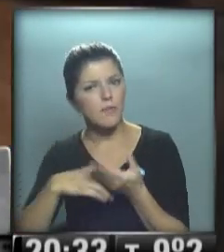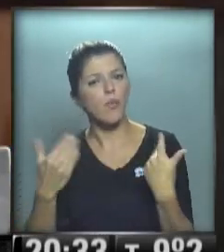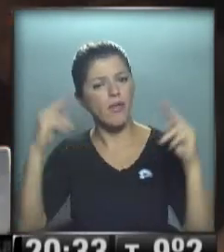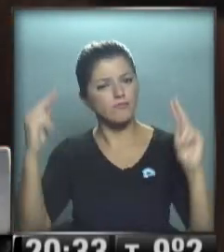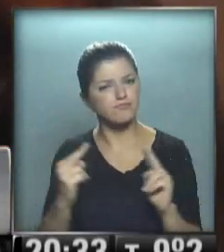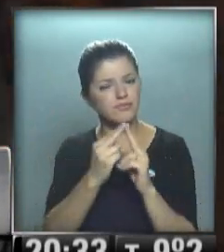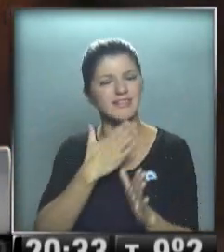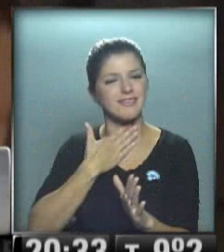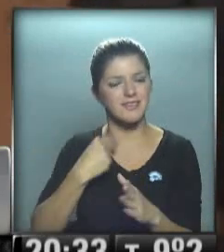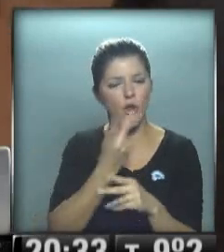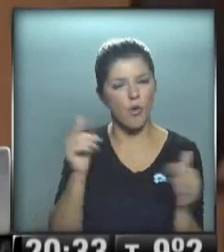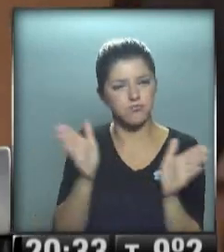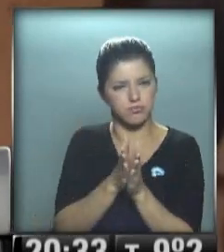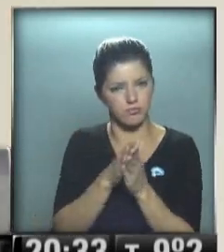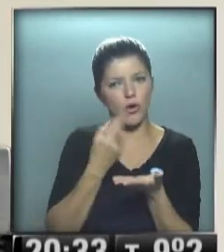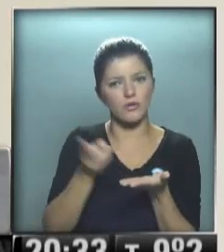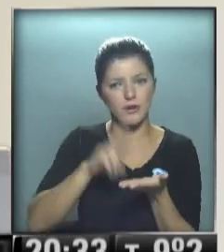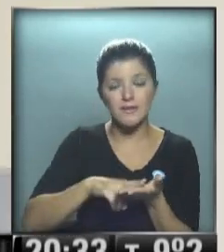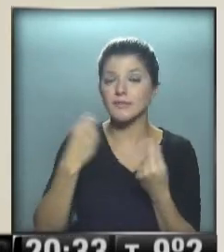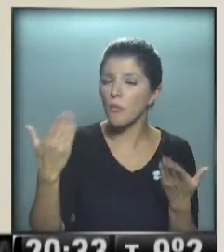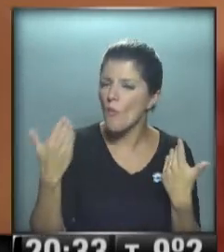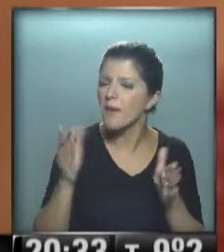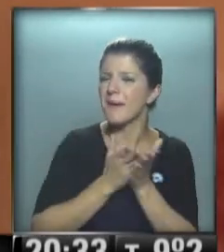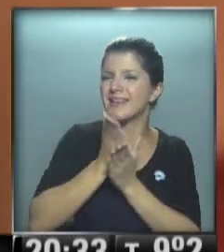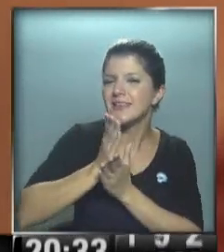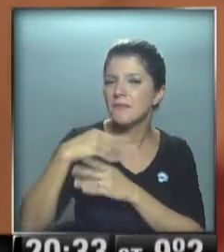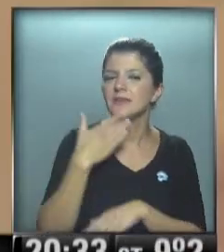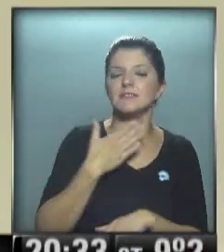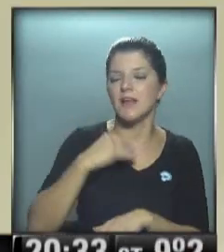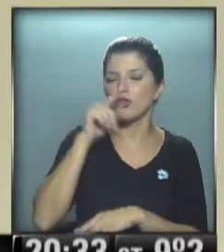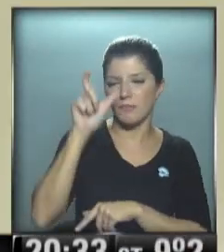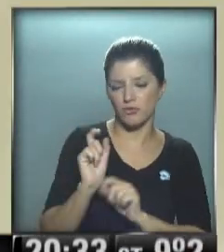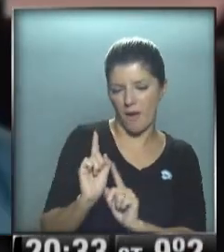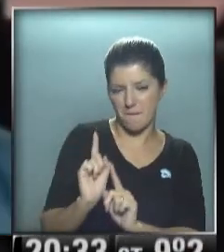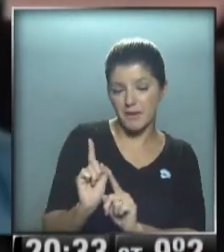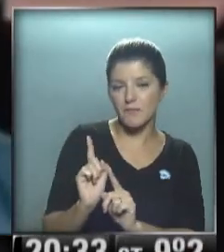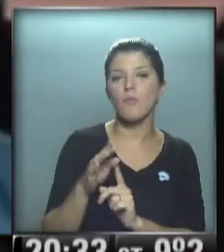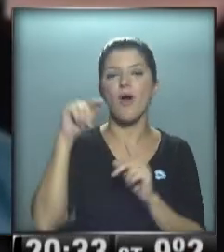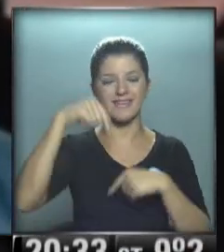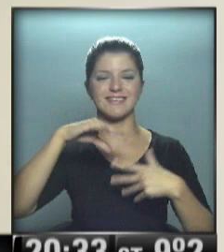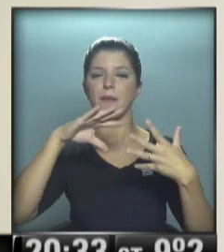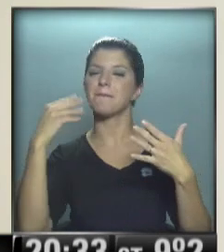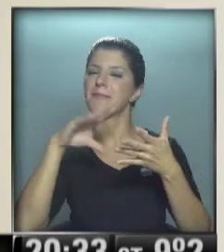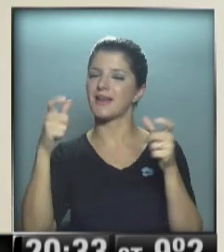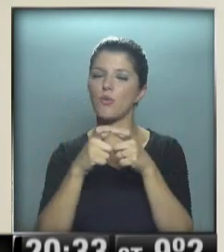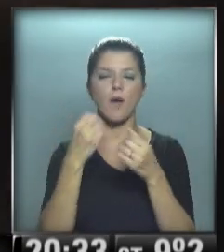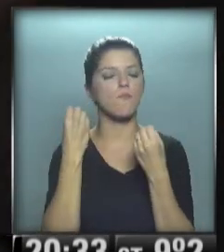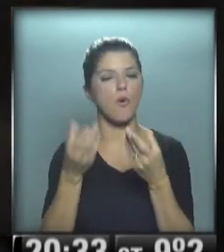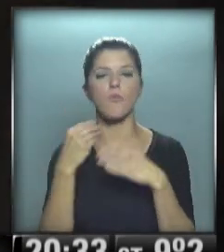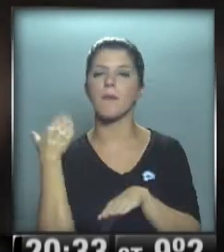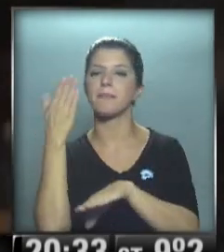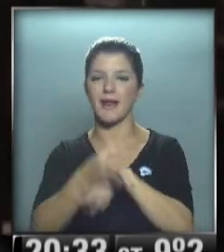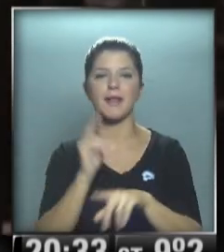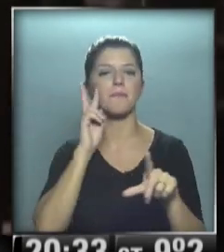del deseo se puede desear toda la vida a una misma persona aire libre brillante película de anaí berneri para ir al cine y